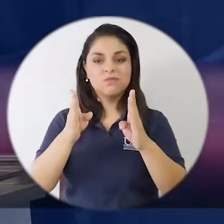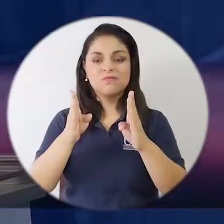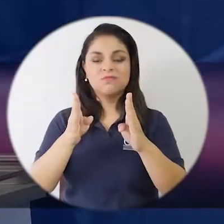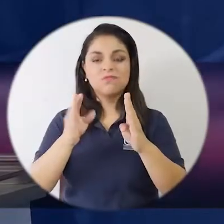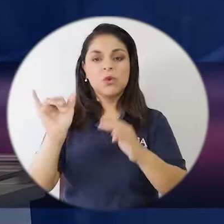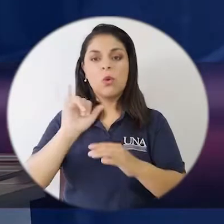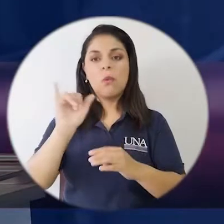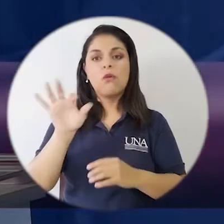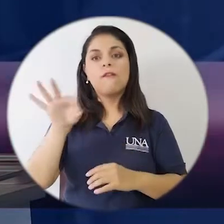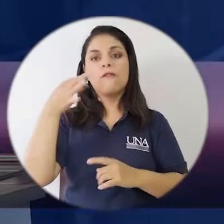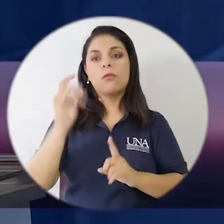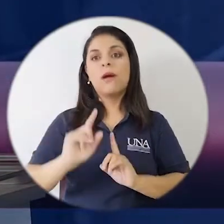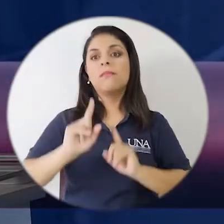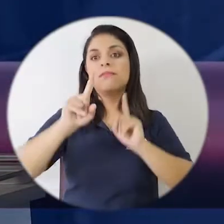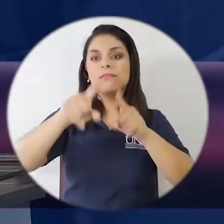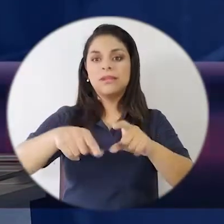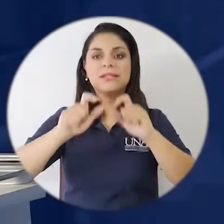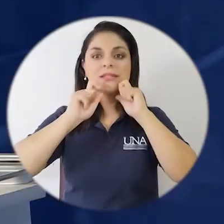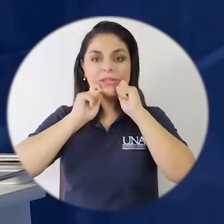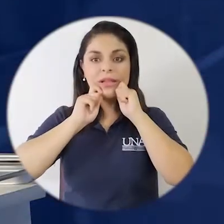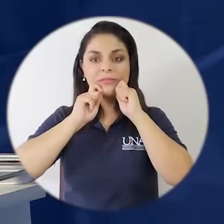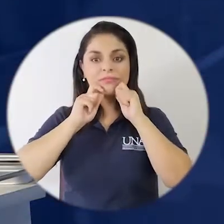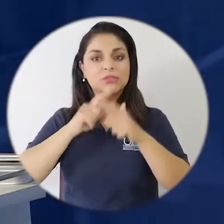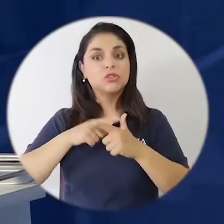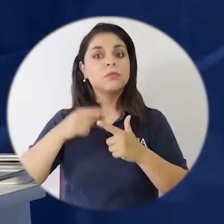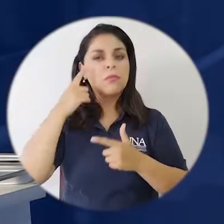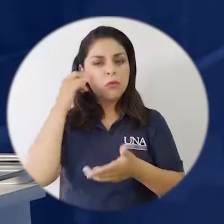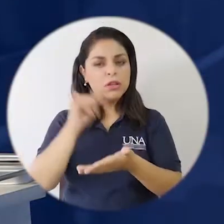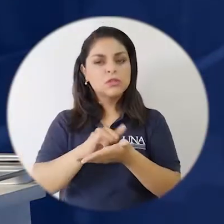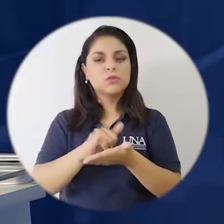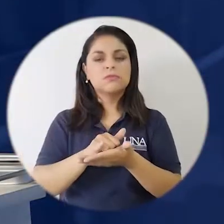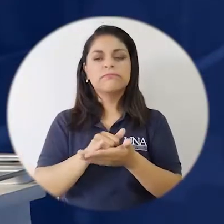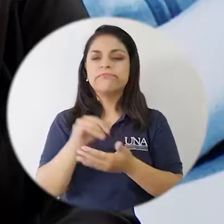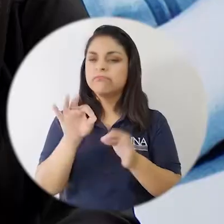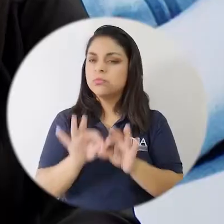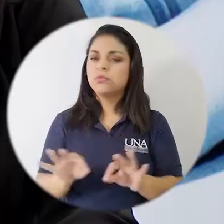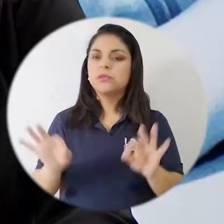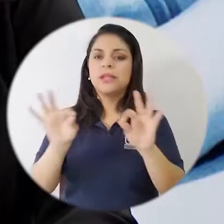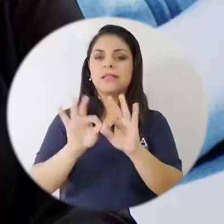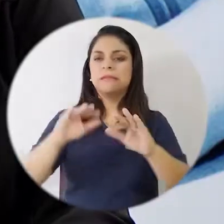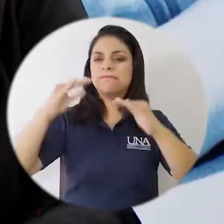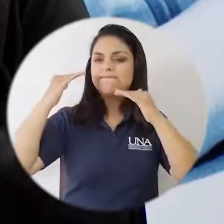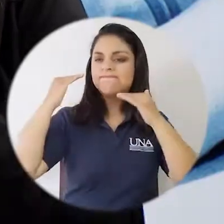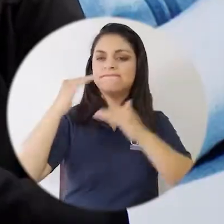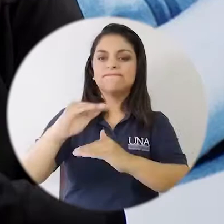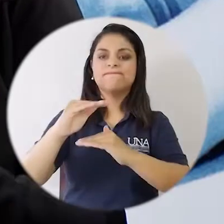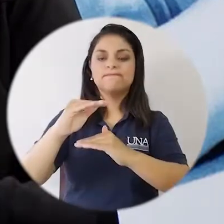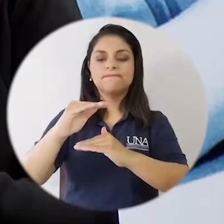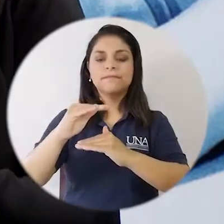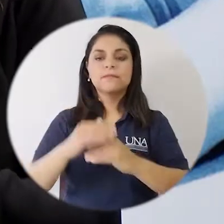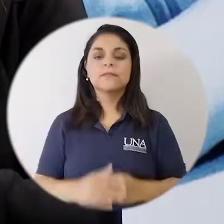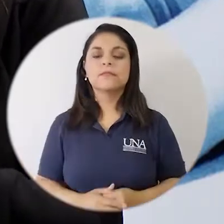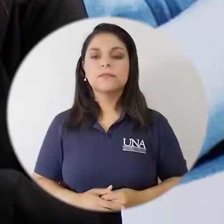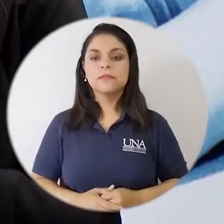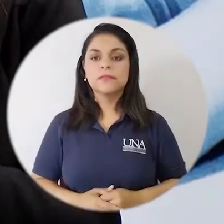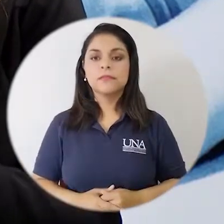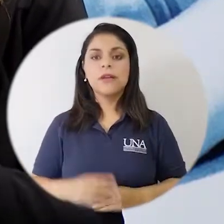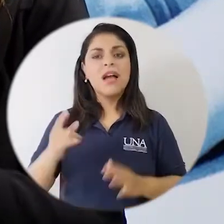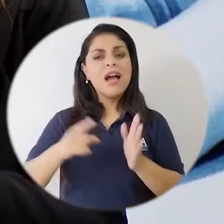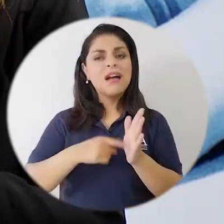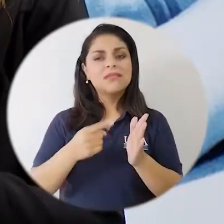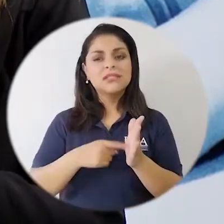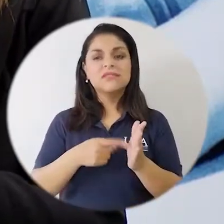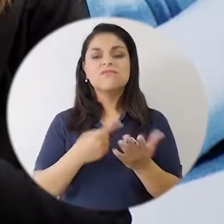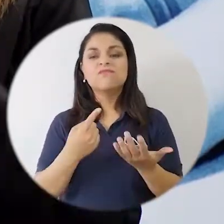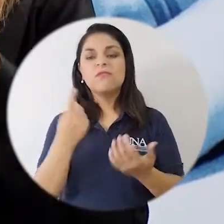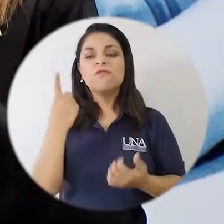recibirían de manera presencial. Entonces, por eso es que se habla de que hay que marcar las reglas, muchas ¿verdad?, veces tiene de las que dos ver, partes. Muchas veces tiene que ver también con que